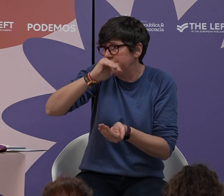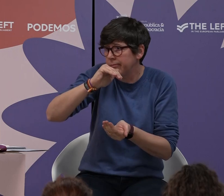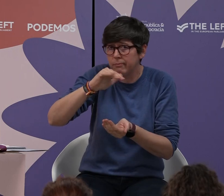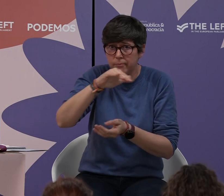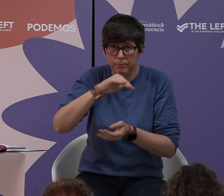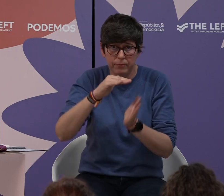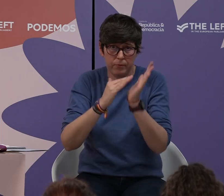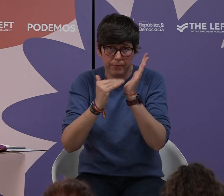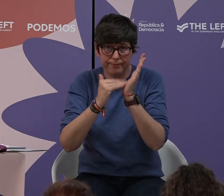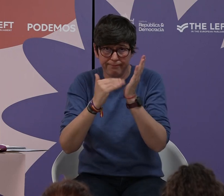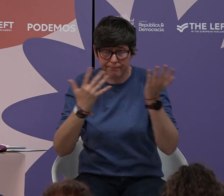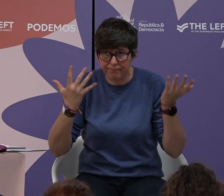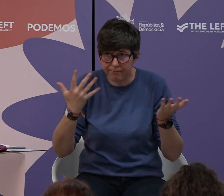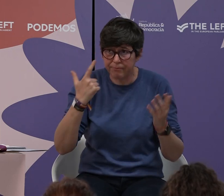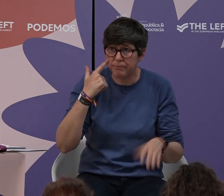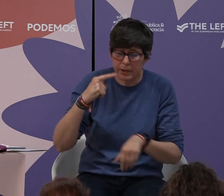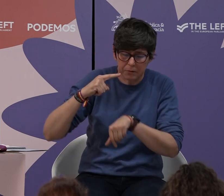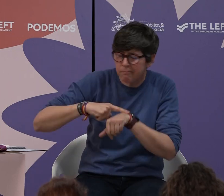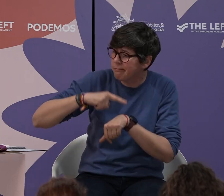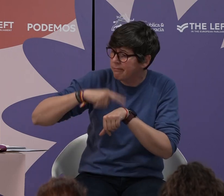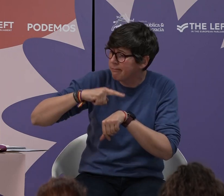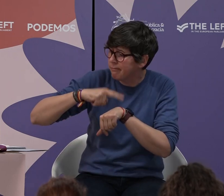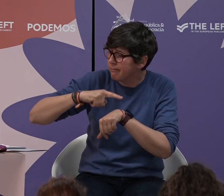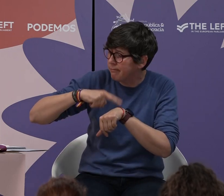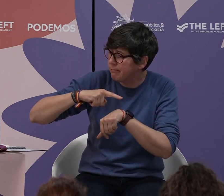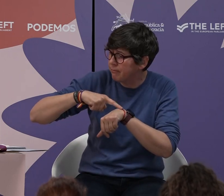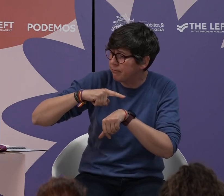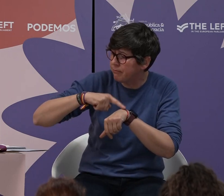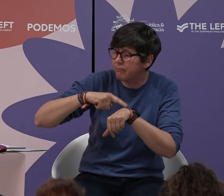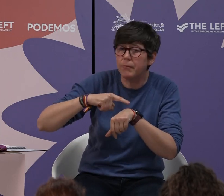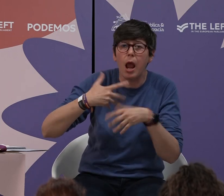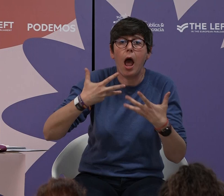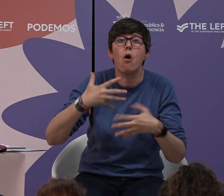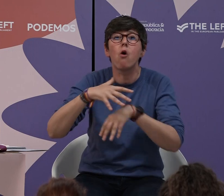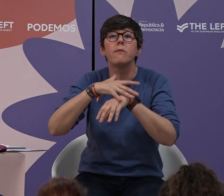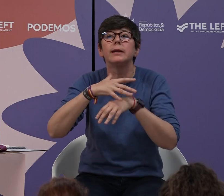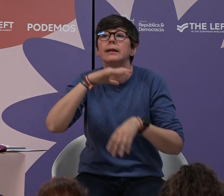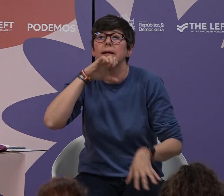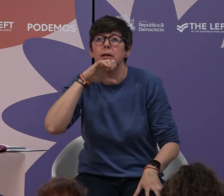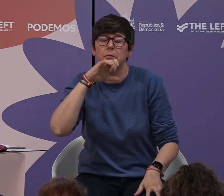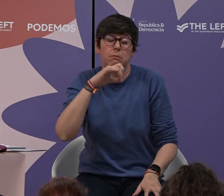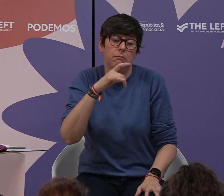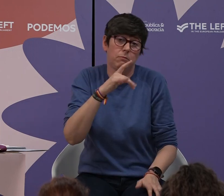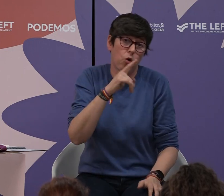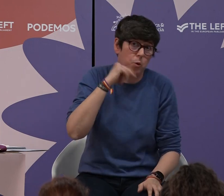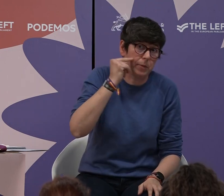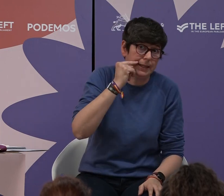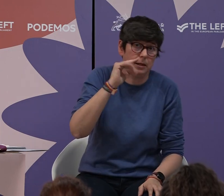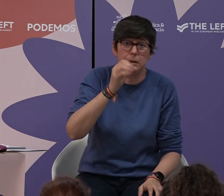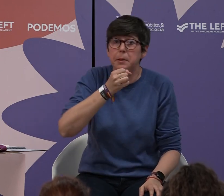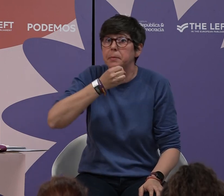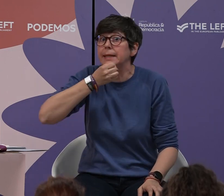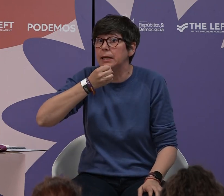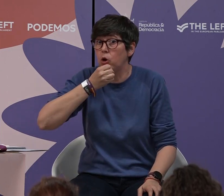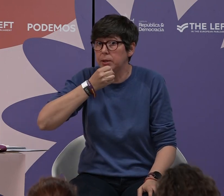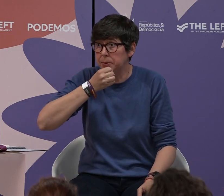y bueno Yo soy de valencia ciudad allí nací allí crecí y no entramos en el ayuntamiento de Valencia